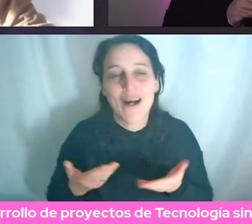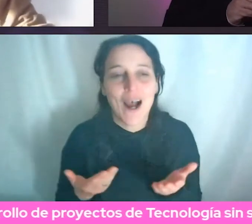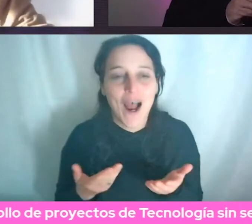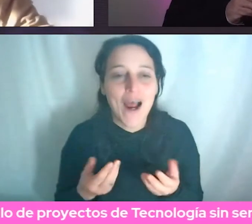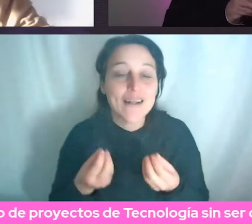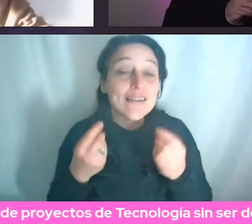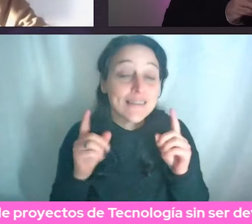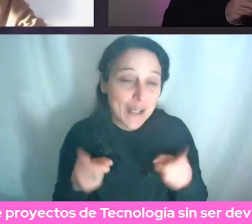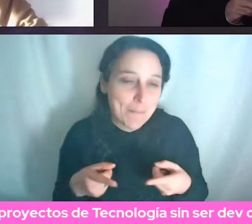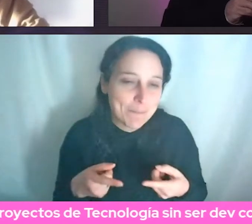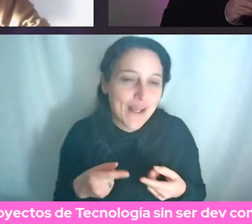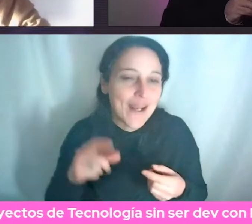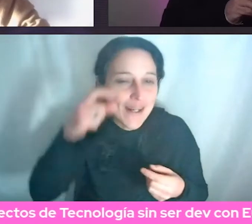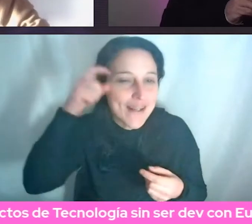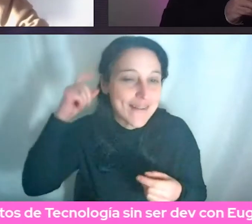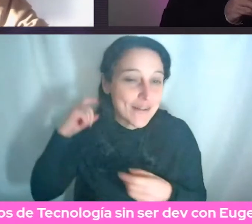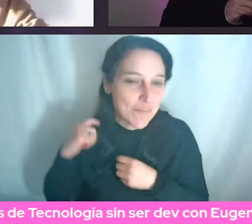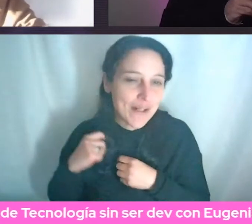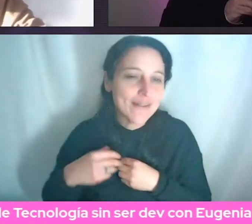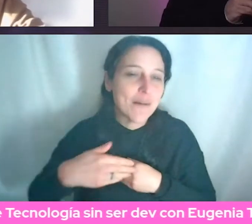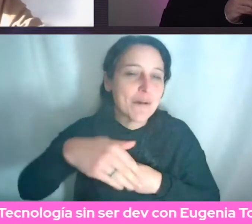trabajos.